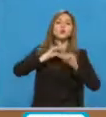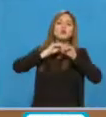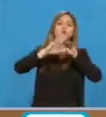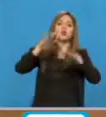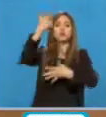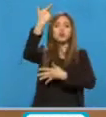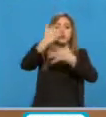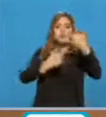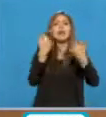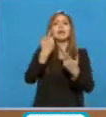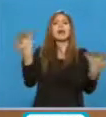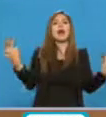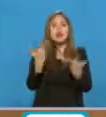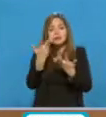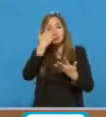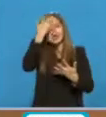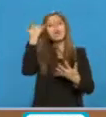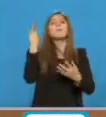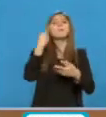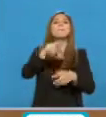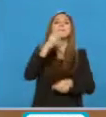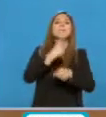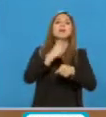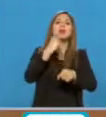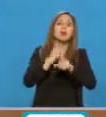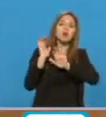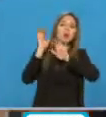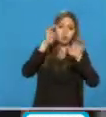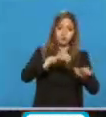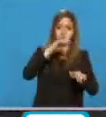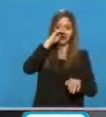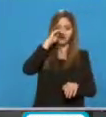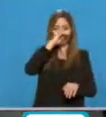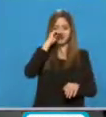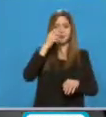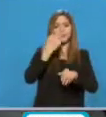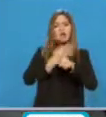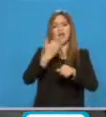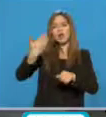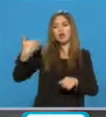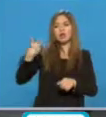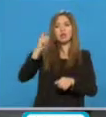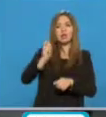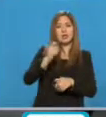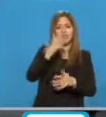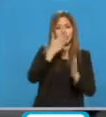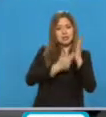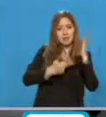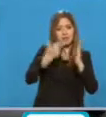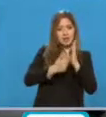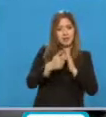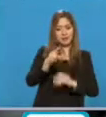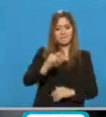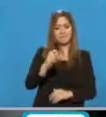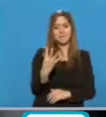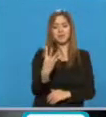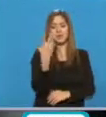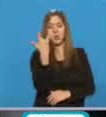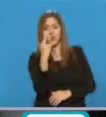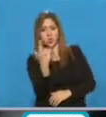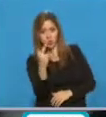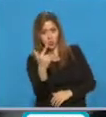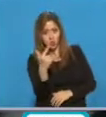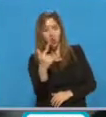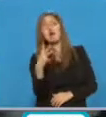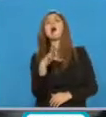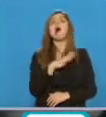información, les decimos cómo pueden inscribirse. Todavía tenemos un taller a partir del 24 de julio,